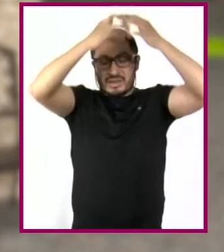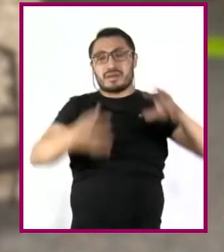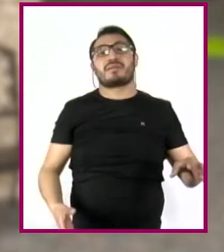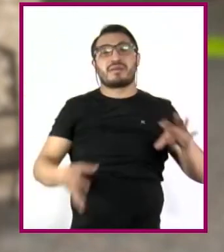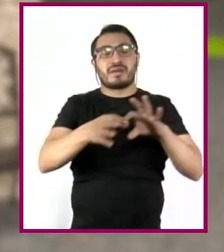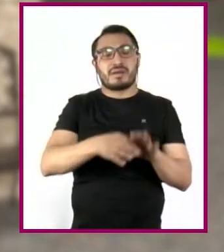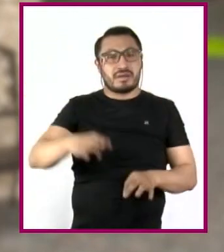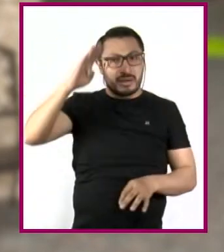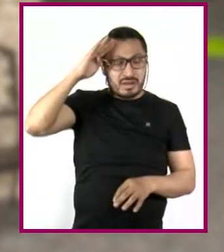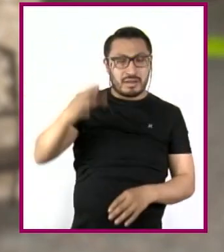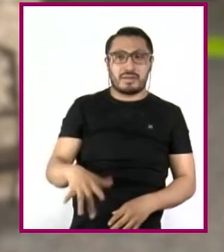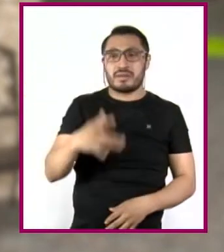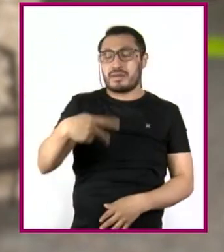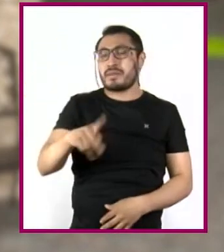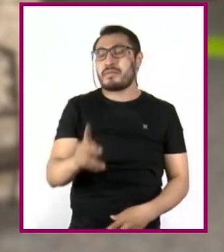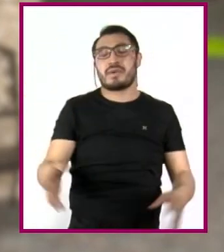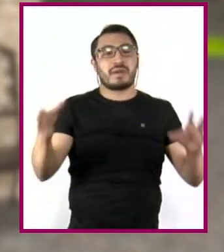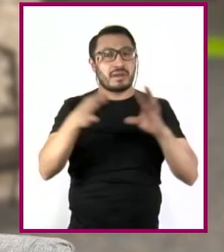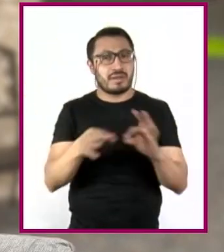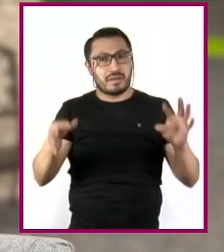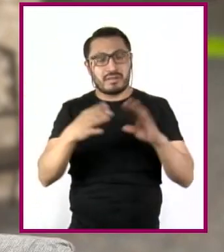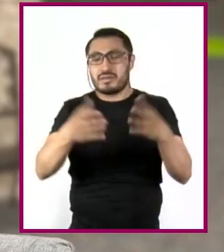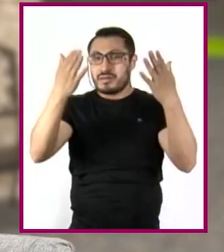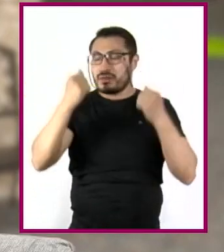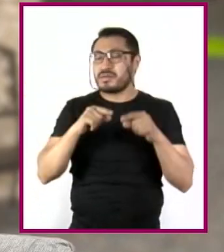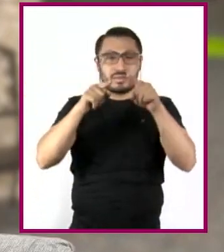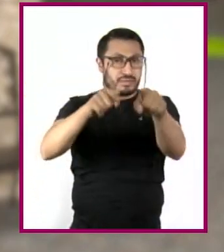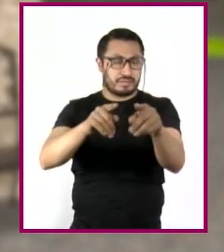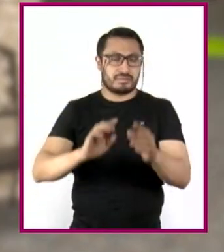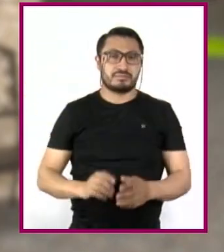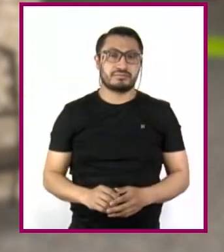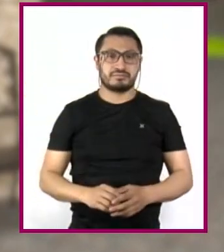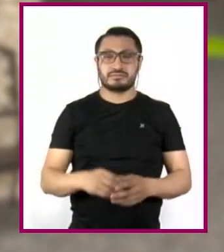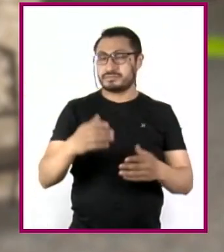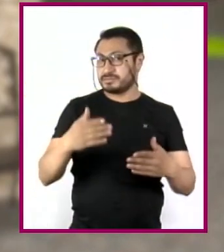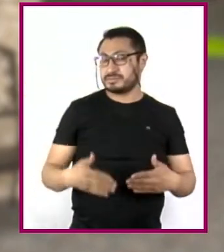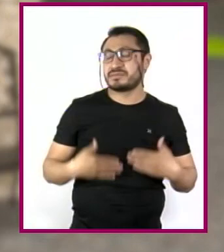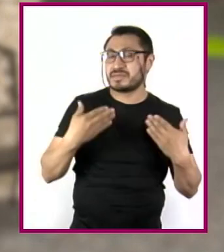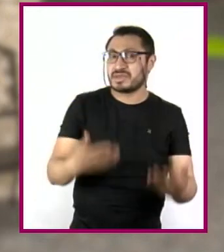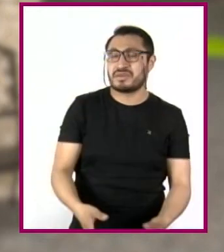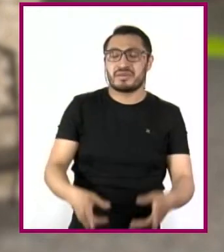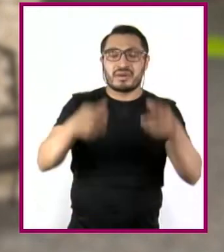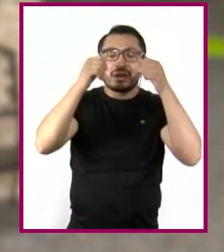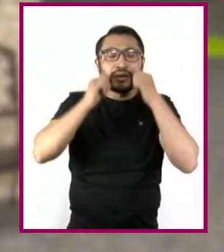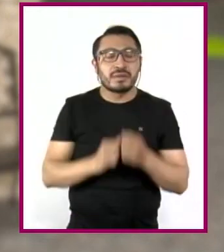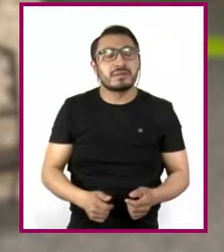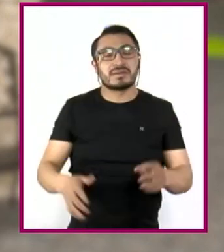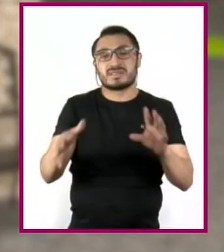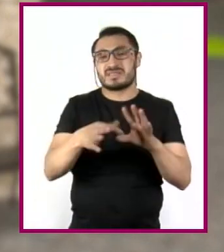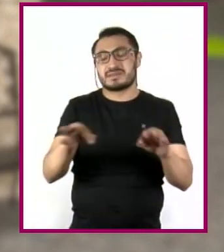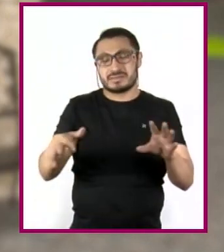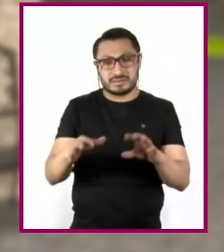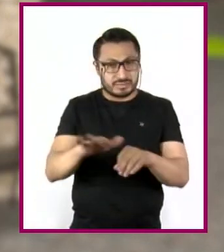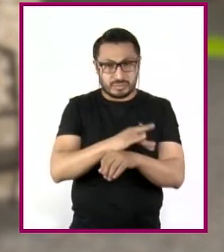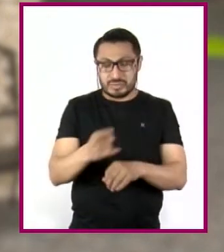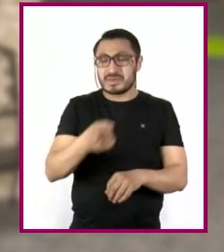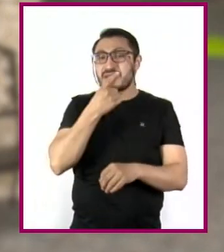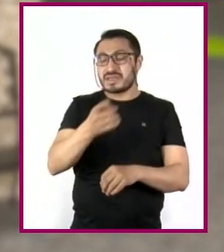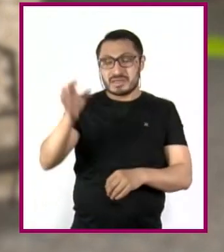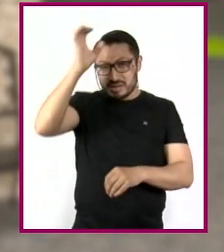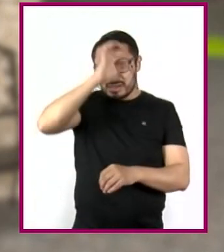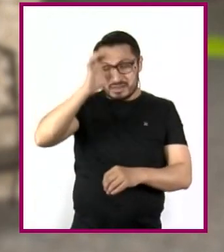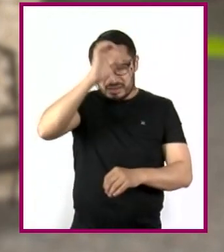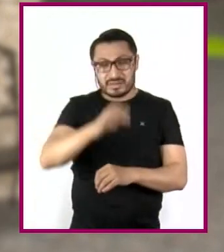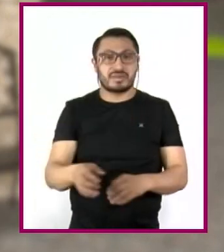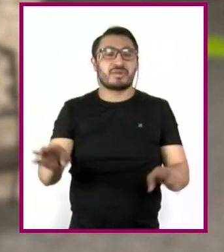pensamientos y dolores, pero esa explicación no la tiene usted. Y confiar a ciegas en ella porque lo dicen los científicos sería tanto